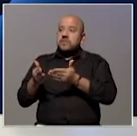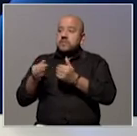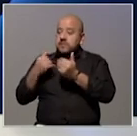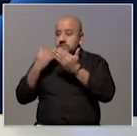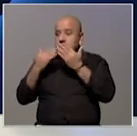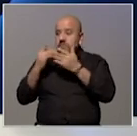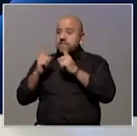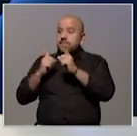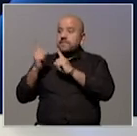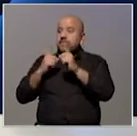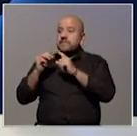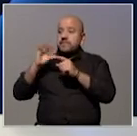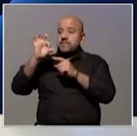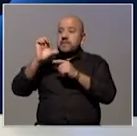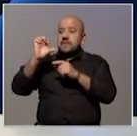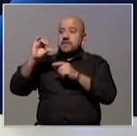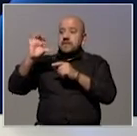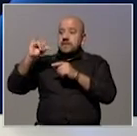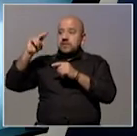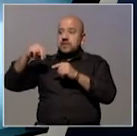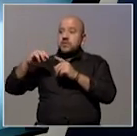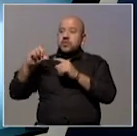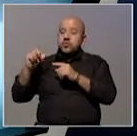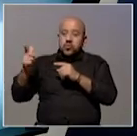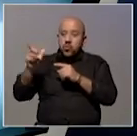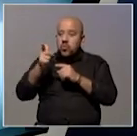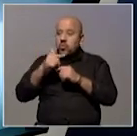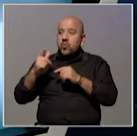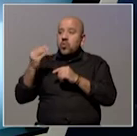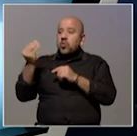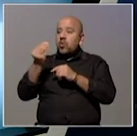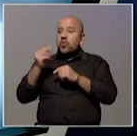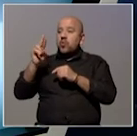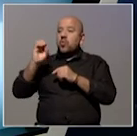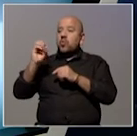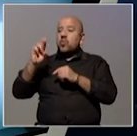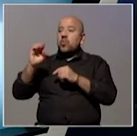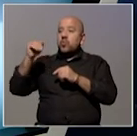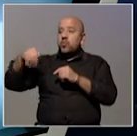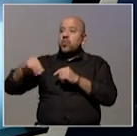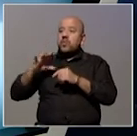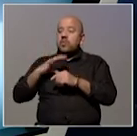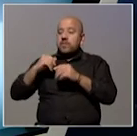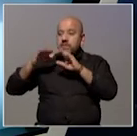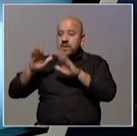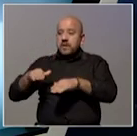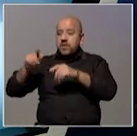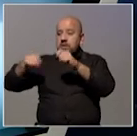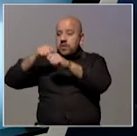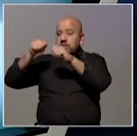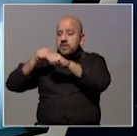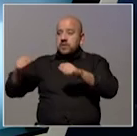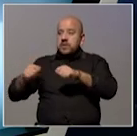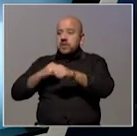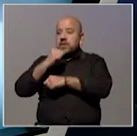y en realidad no es así no hubo quórum especialmente y fueron paros generales del pit-cnt en el